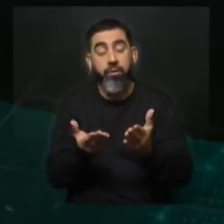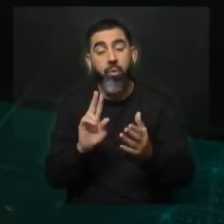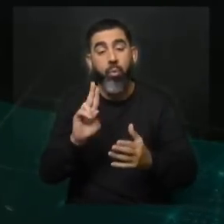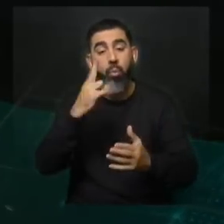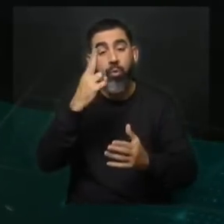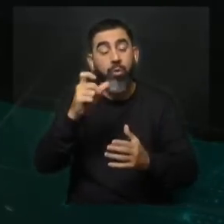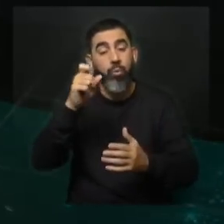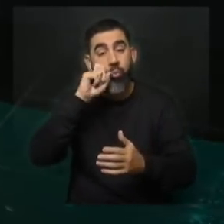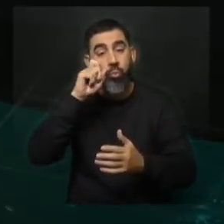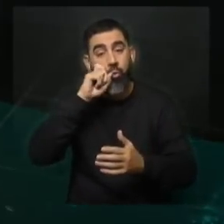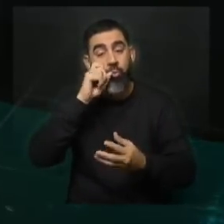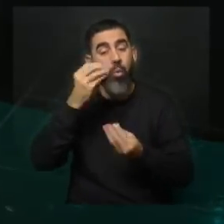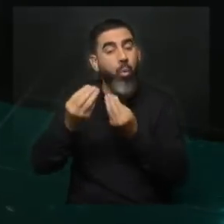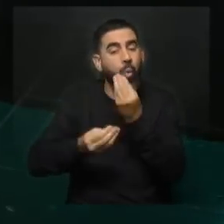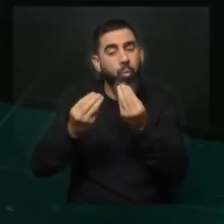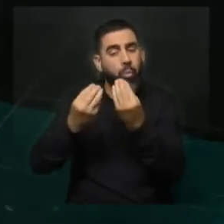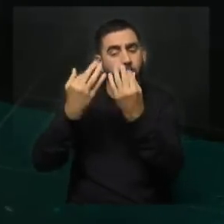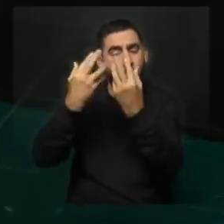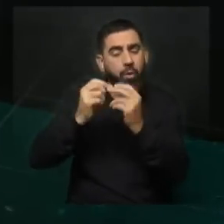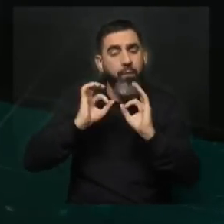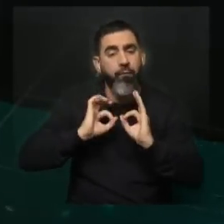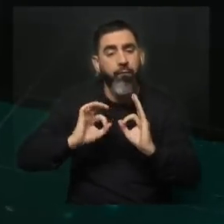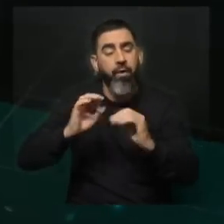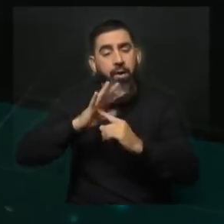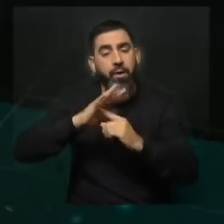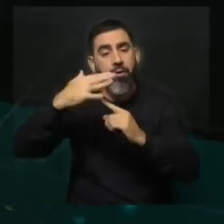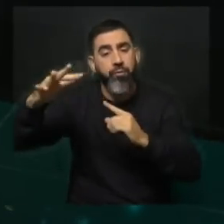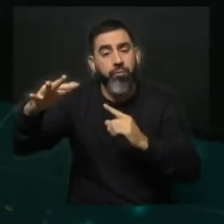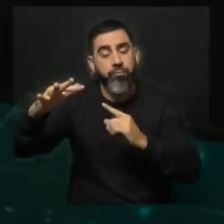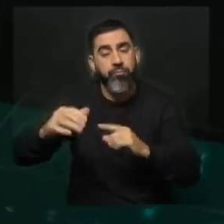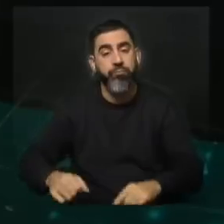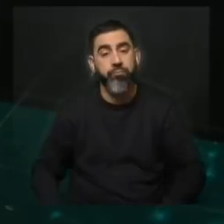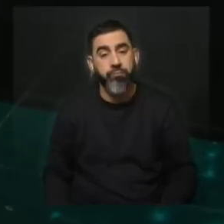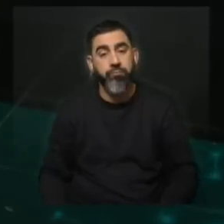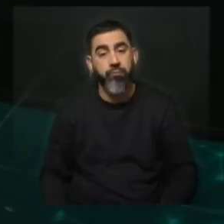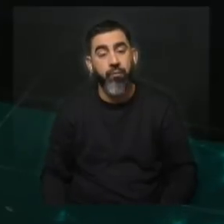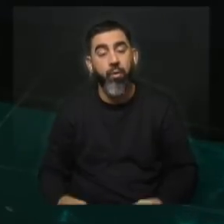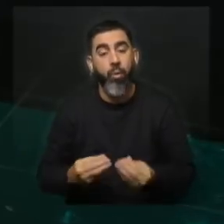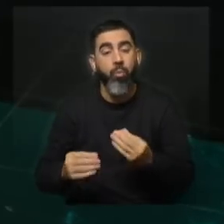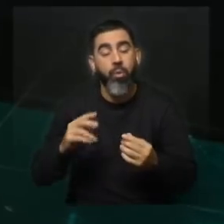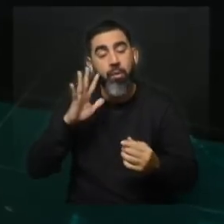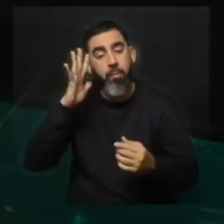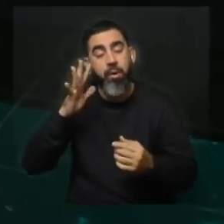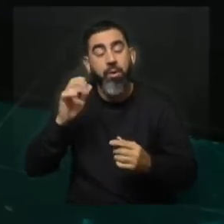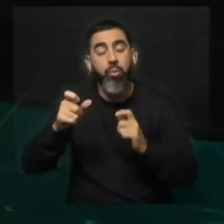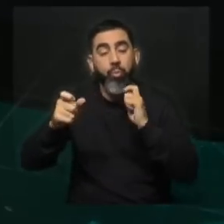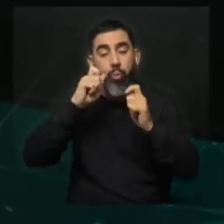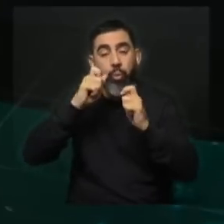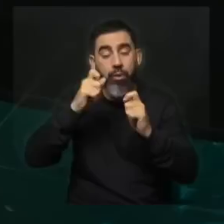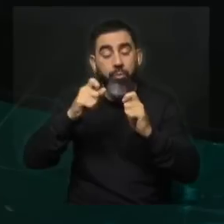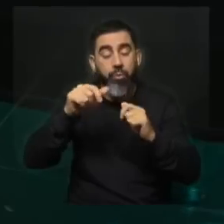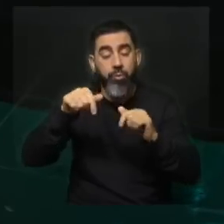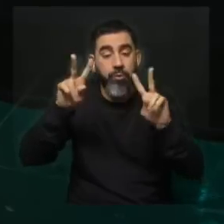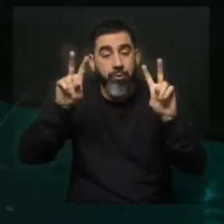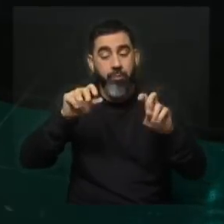cámara uruguaya de turismo para saber cómo se han acomodado en estas vacaciones de invierno y bueno Cómo es la perspectiva en el turismo en el sector